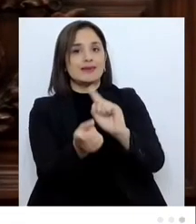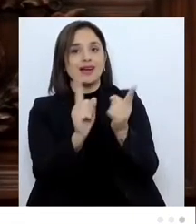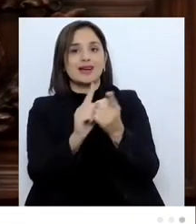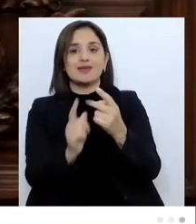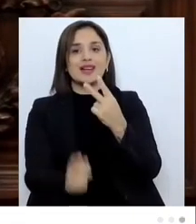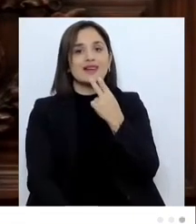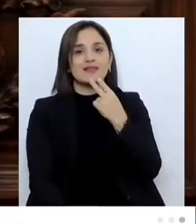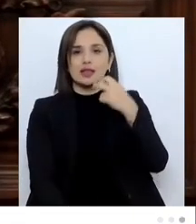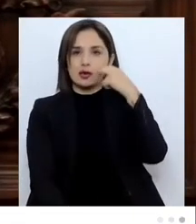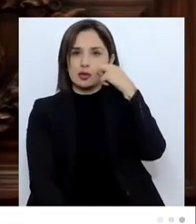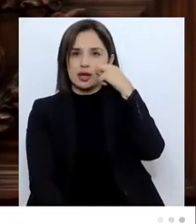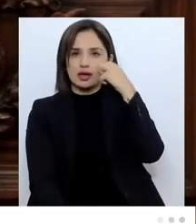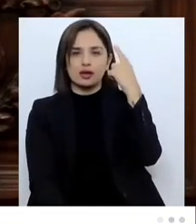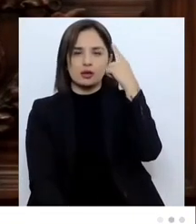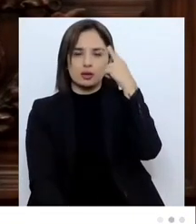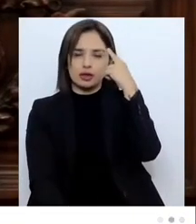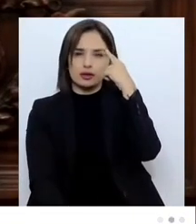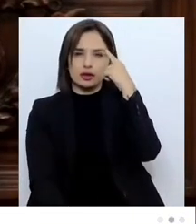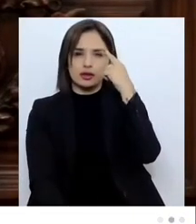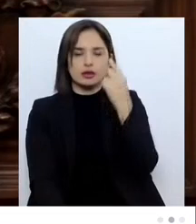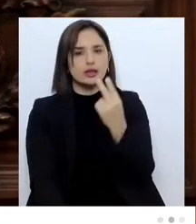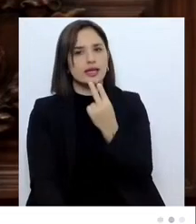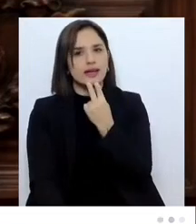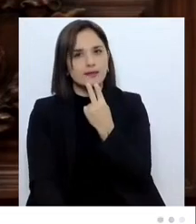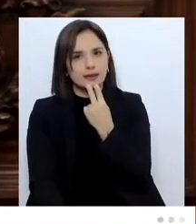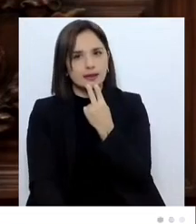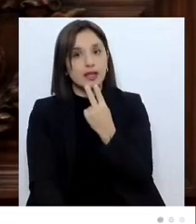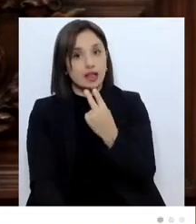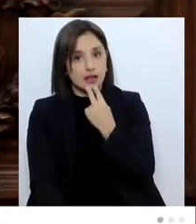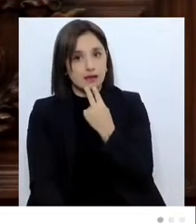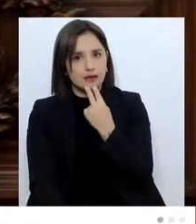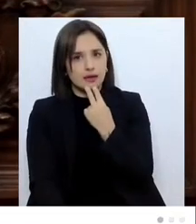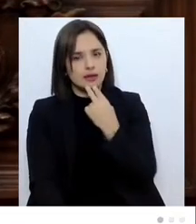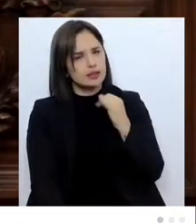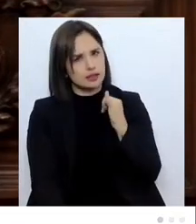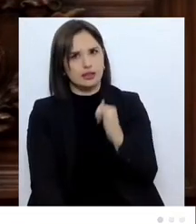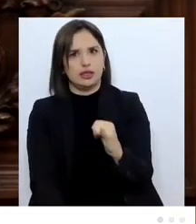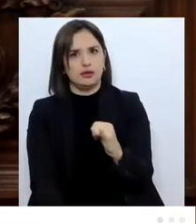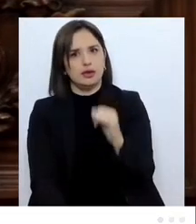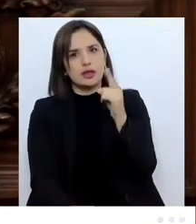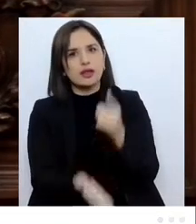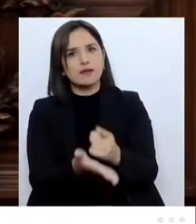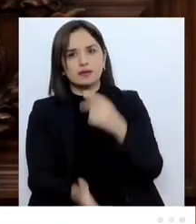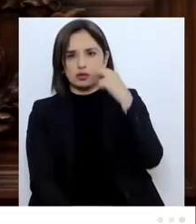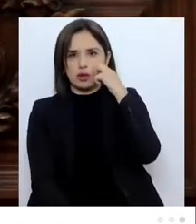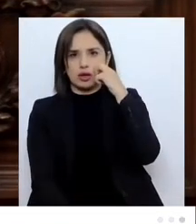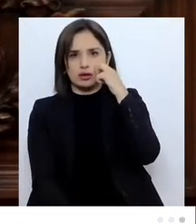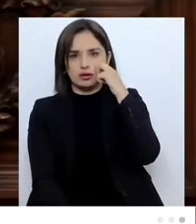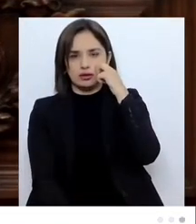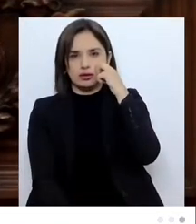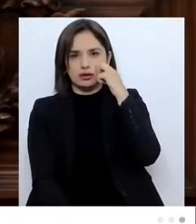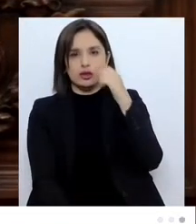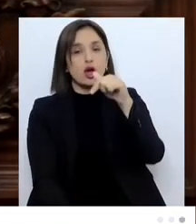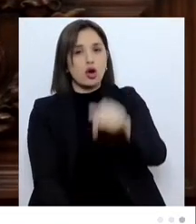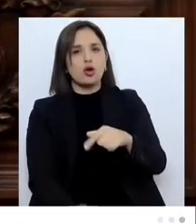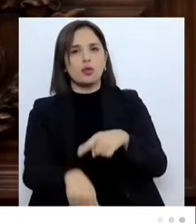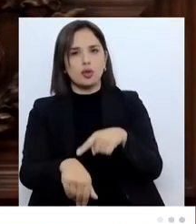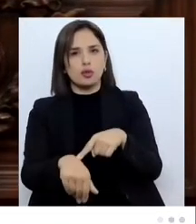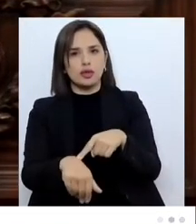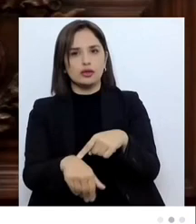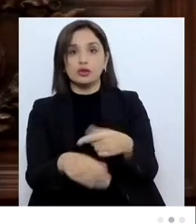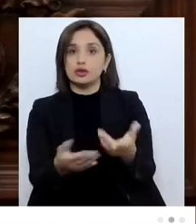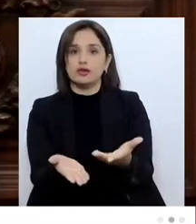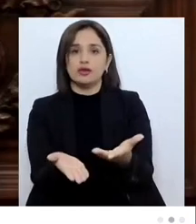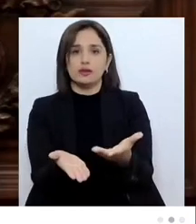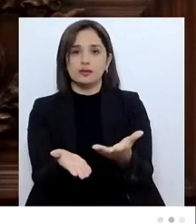en cuenta que la vida siempre debe ser humana. Hoy es el momento, en consecuencia,